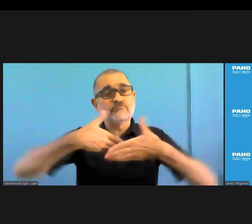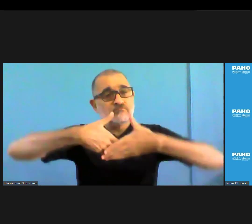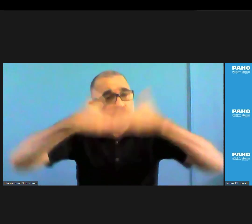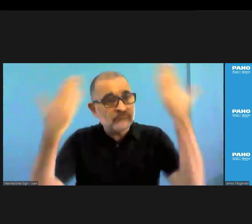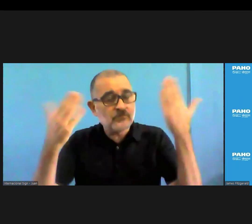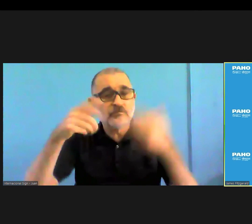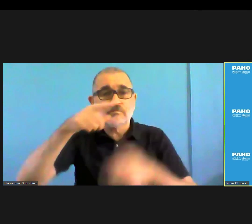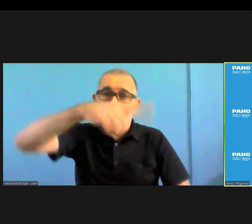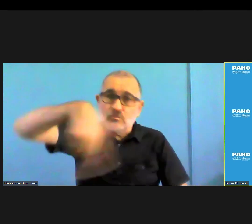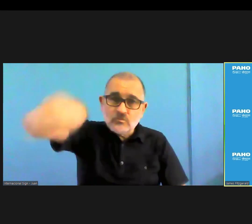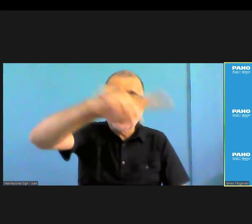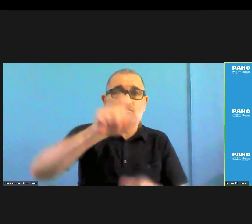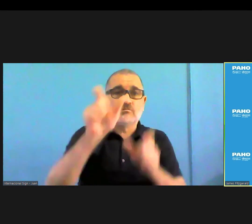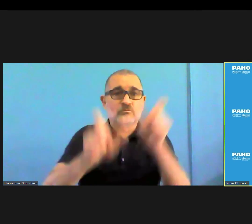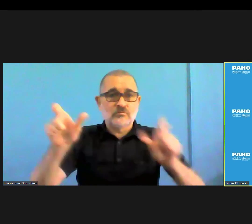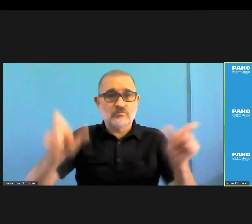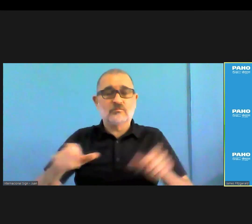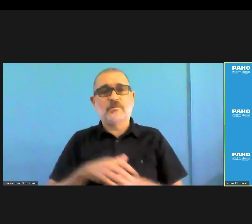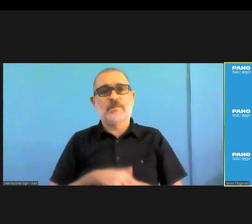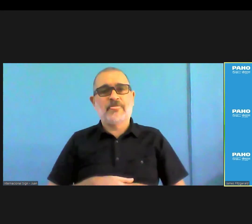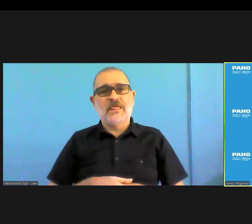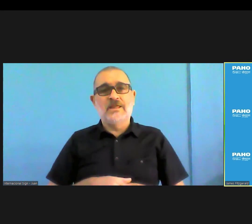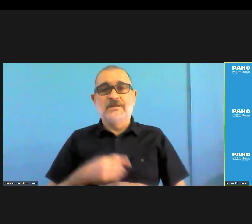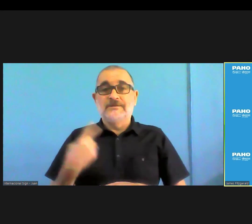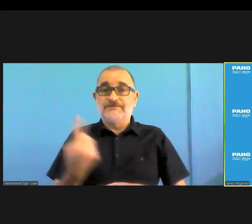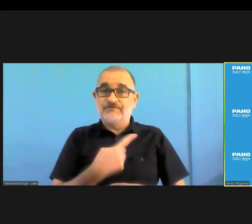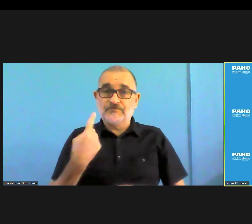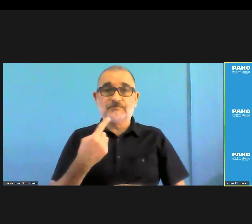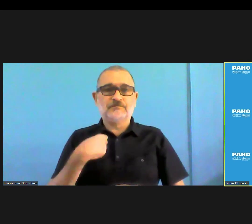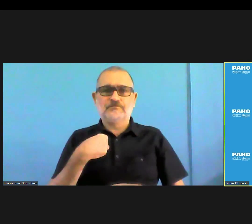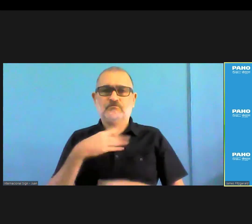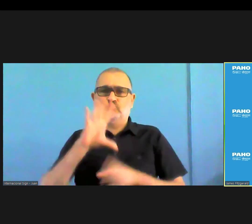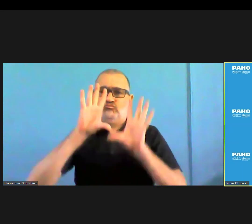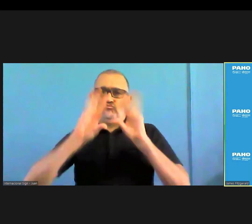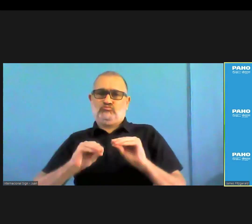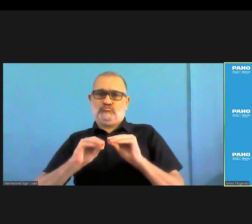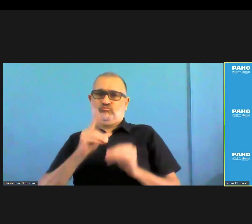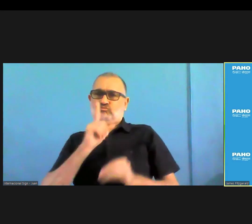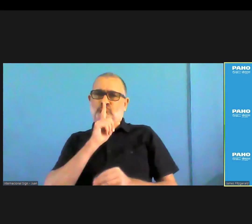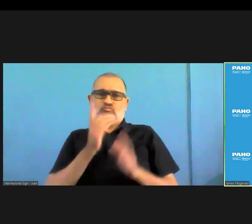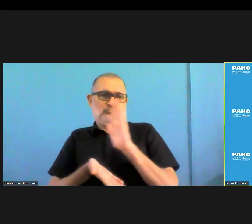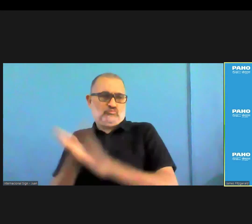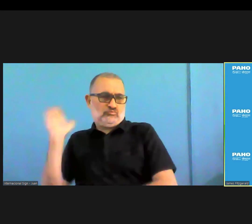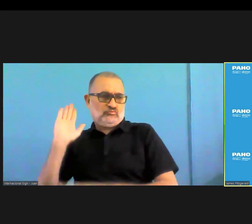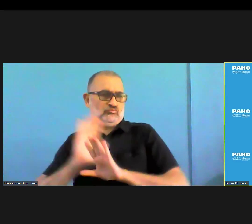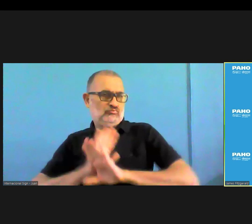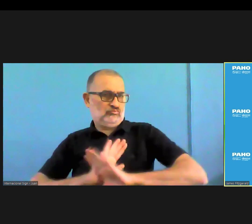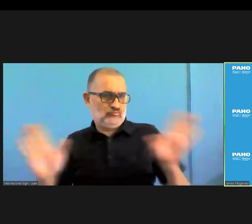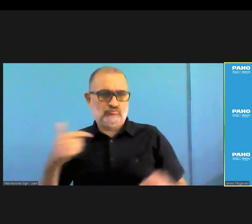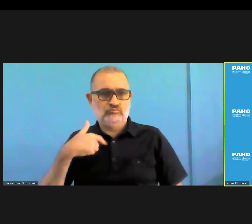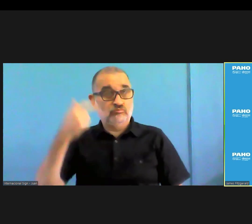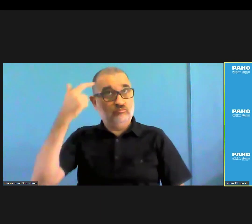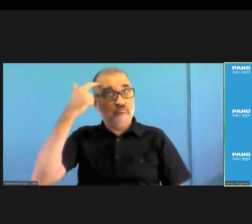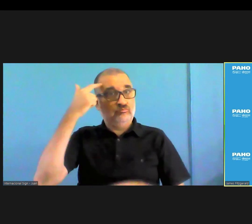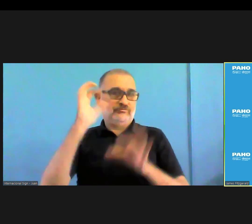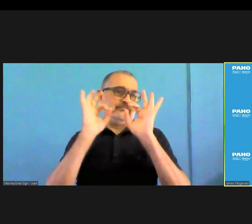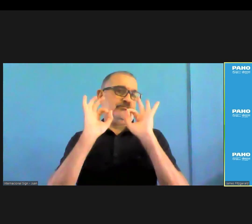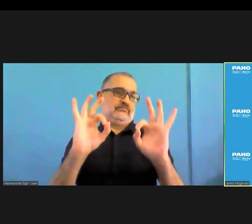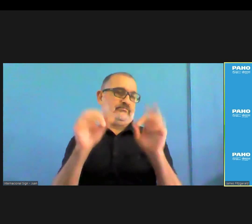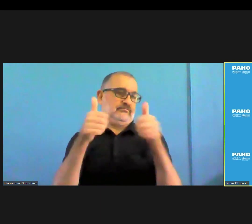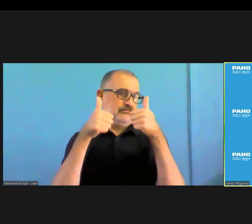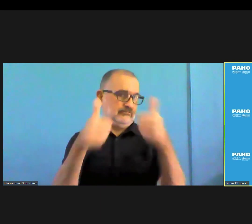No, se corrige ella. Sí se está escuchando, perdón. Bien, buenos días, Silvana, y muchas gracias. Y muchas